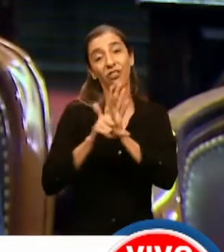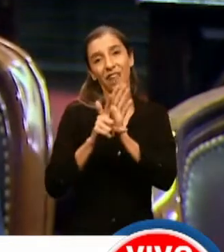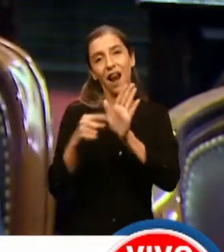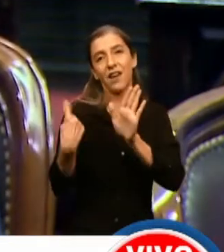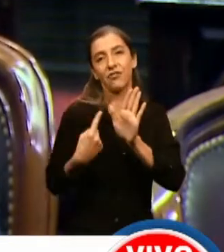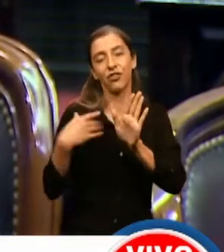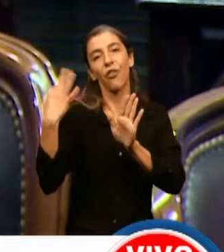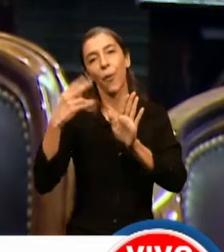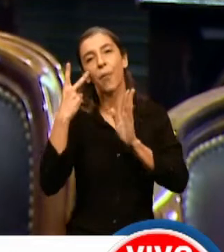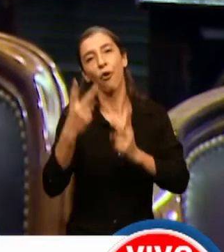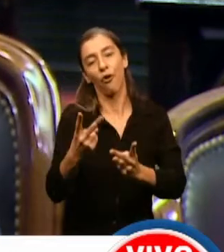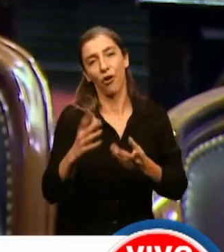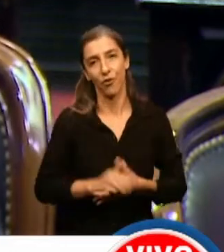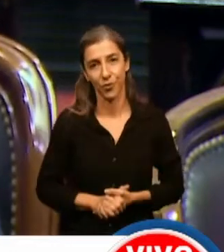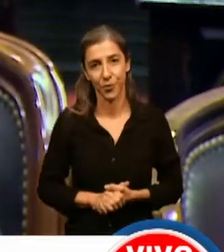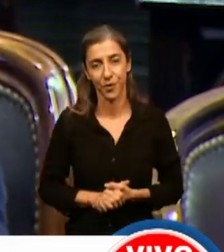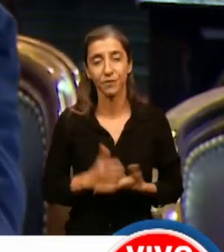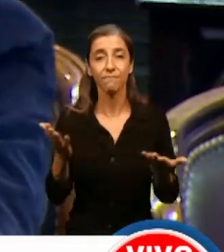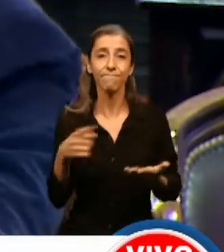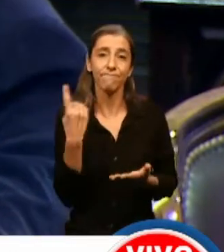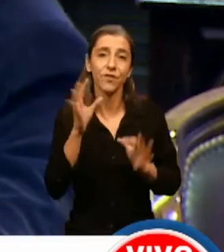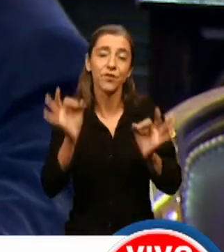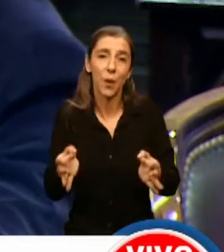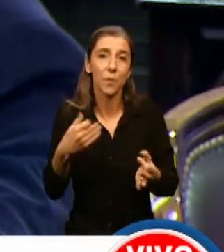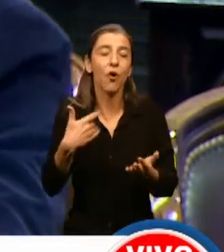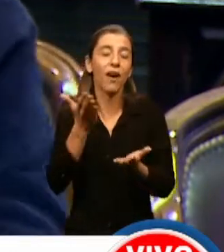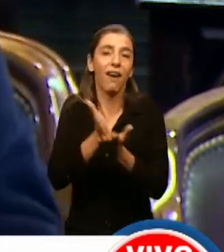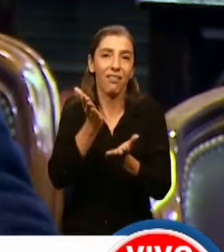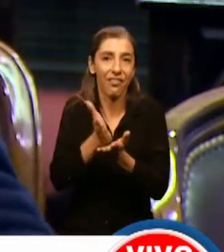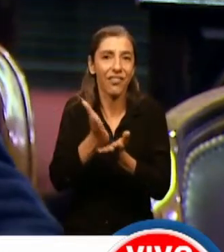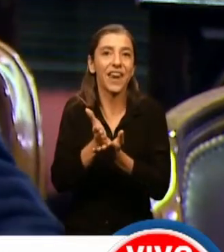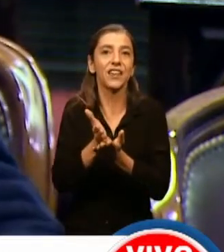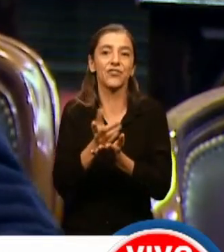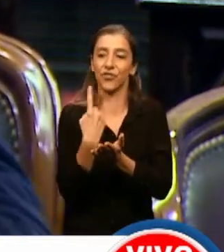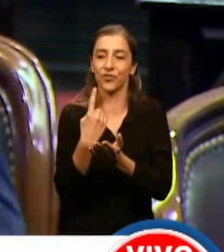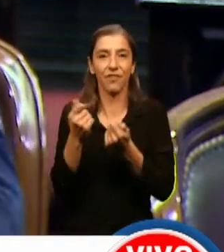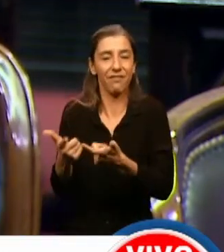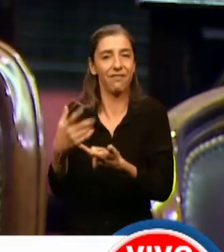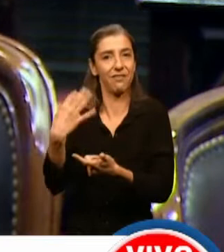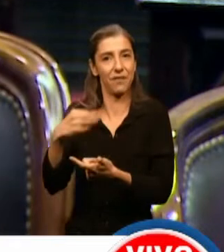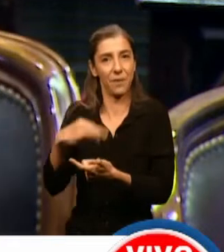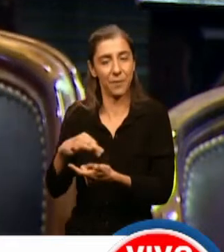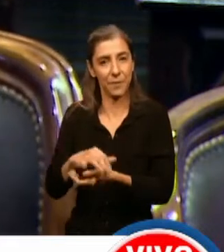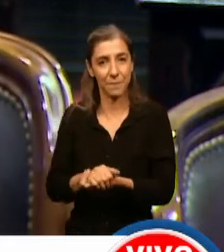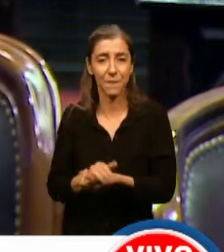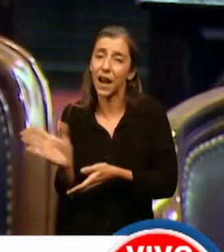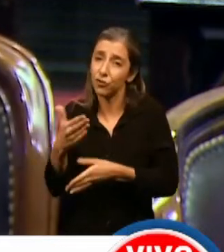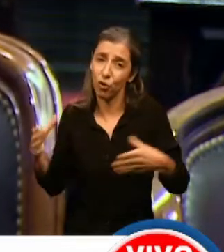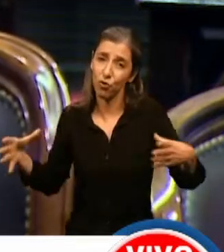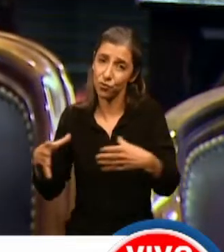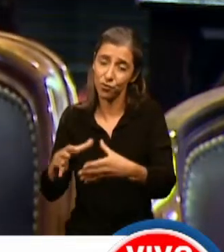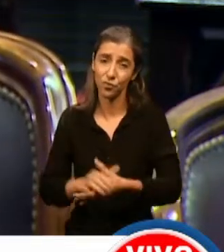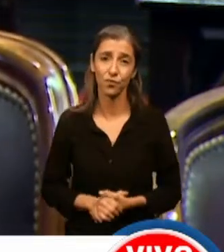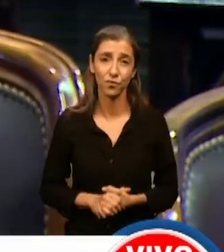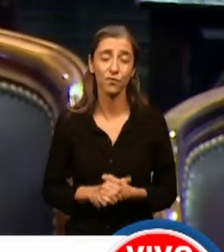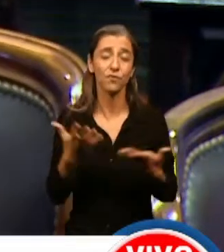supuesto, le debíamos la integralidad de los derechos para todo este colectivo. Es verdad, presidente, que